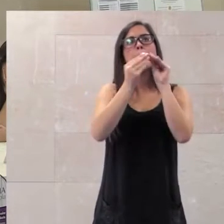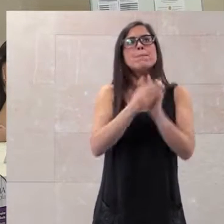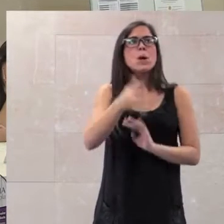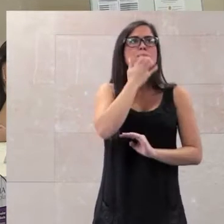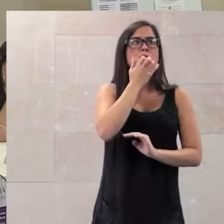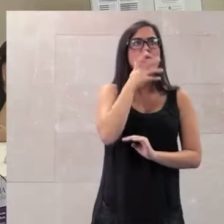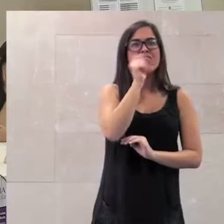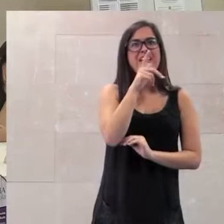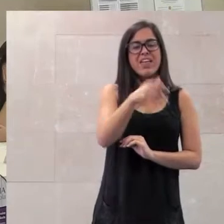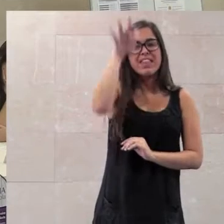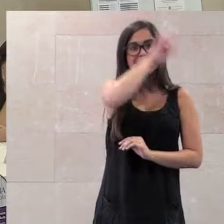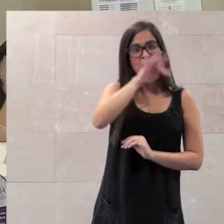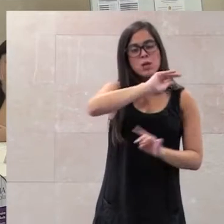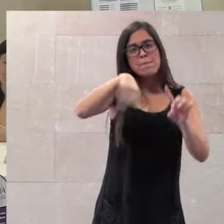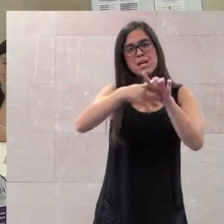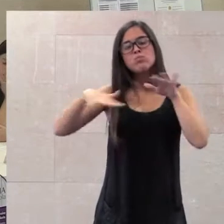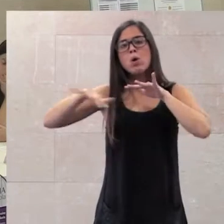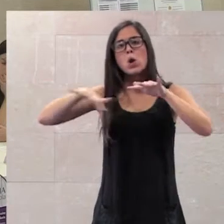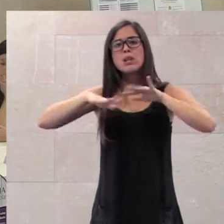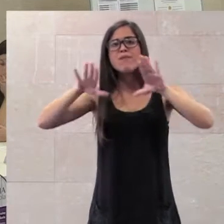siempre pues, la teoría y el movimiento feminista,